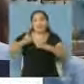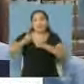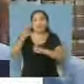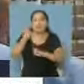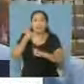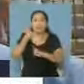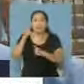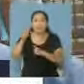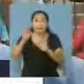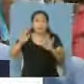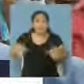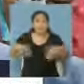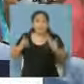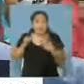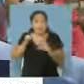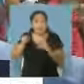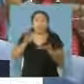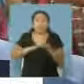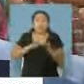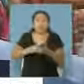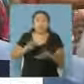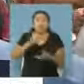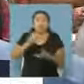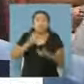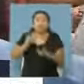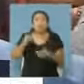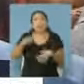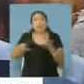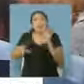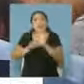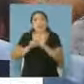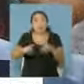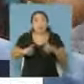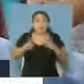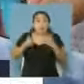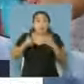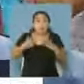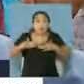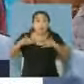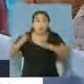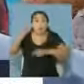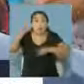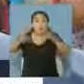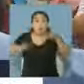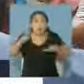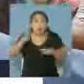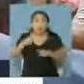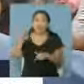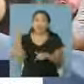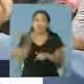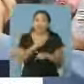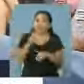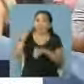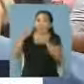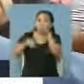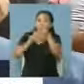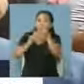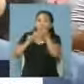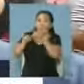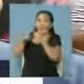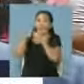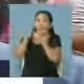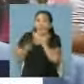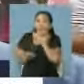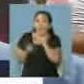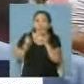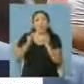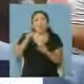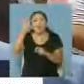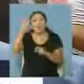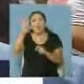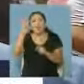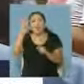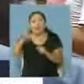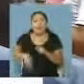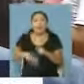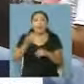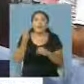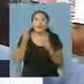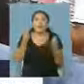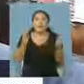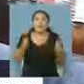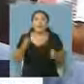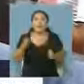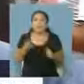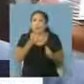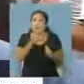vida y por ende a raíz de eso queremos que legislen para el pueblo porque somos nosotros los que los elegimos. Y ya está el mensaje claro y contundente, qué pasó con